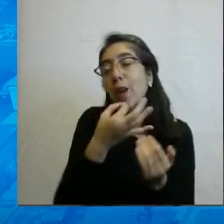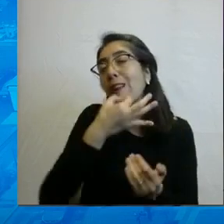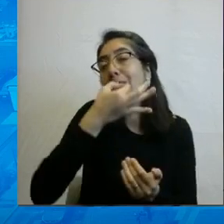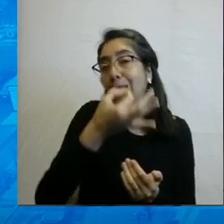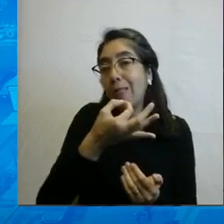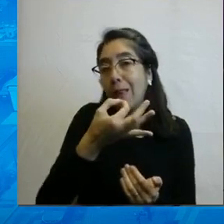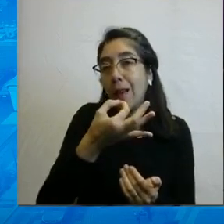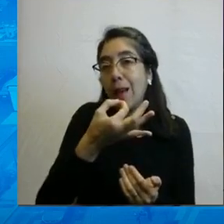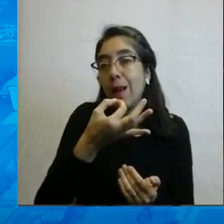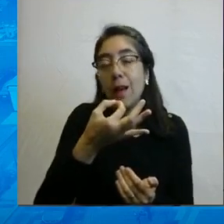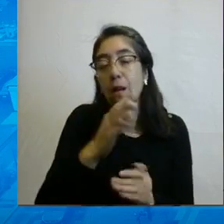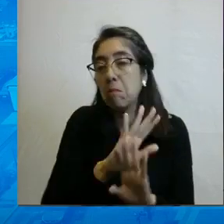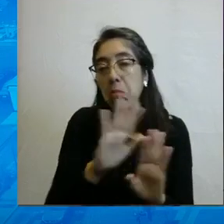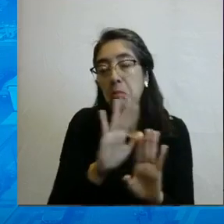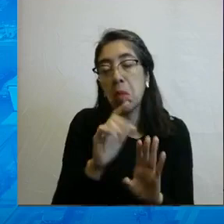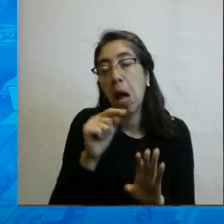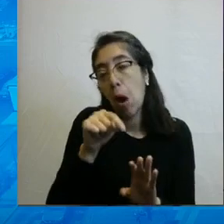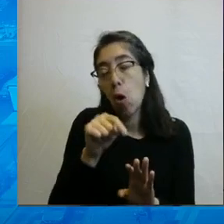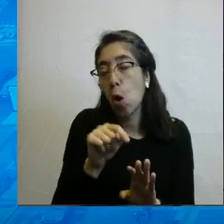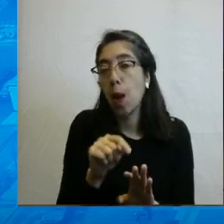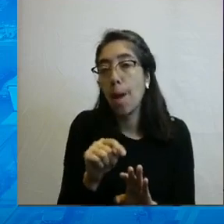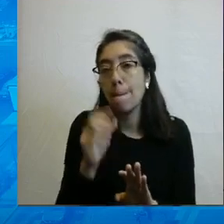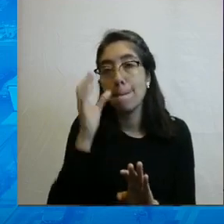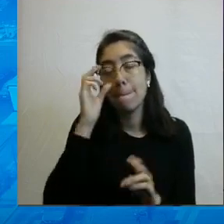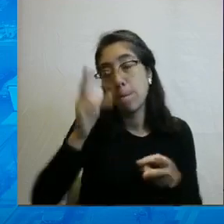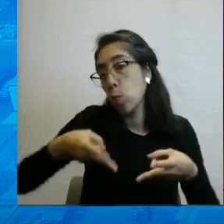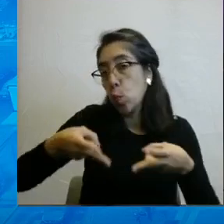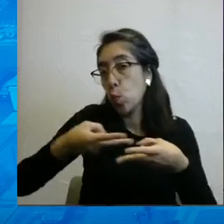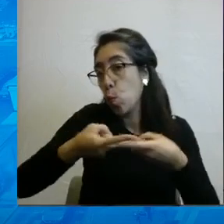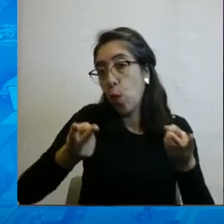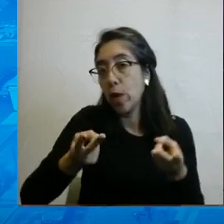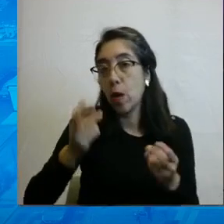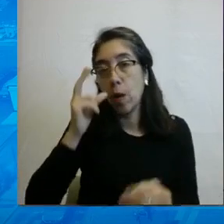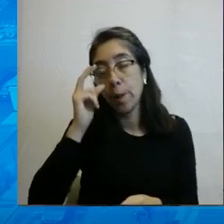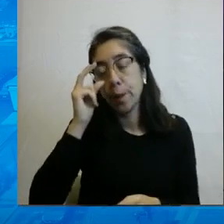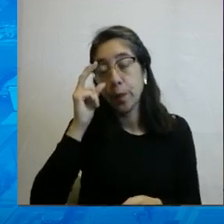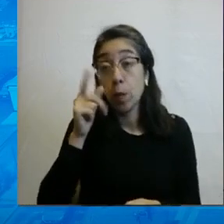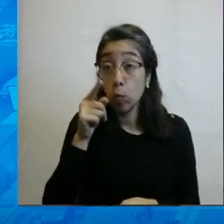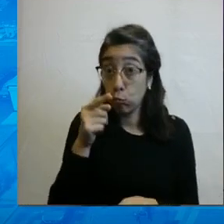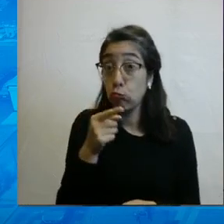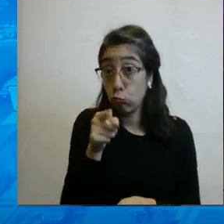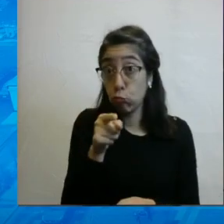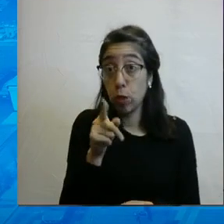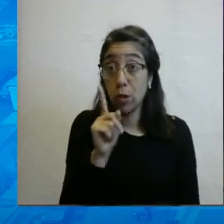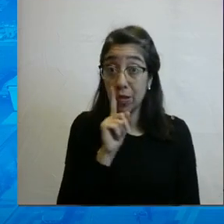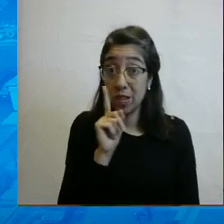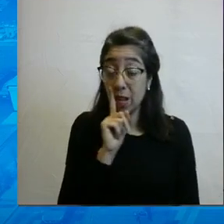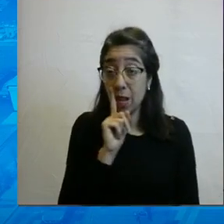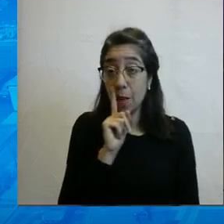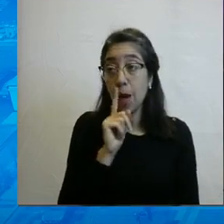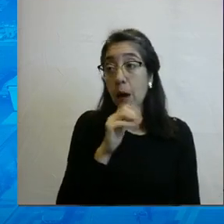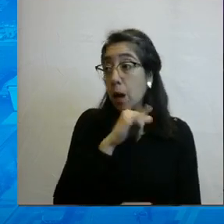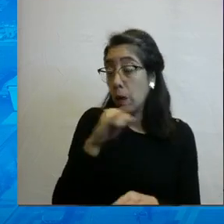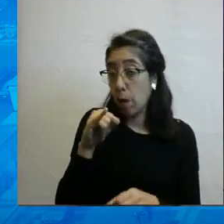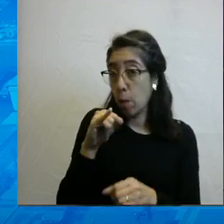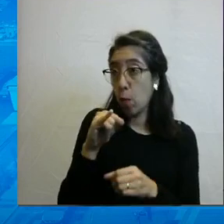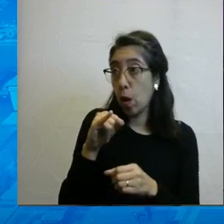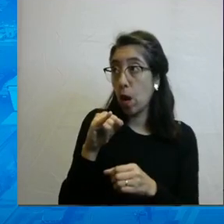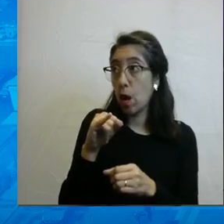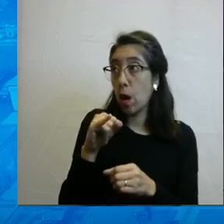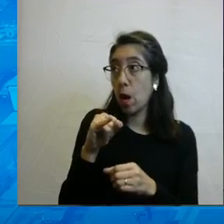es necesario que los diga públicamente. Me le pregunto si los tiene para que se los haga llegar a la